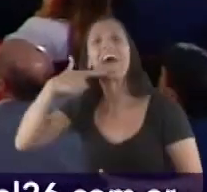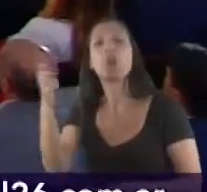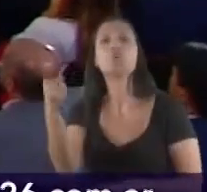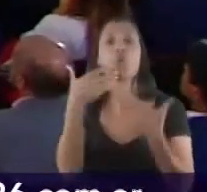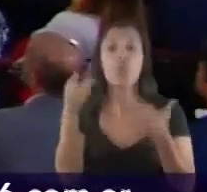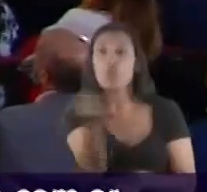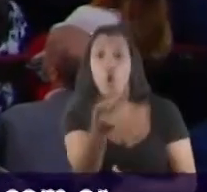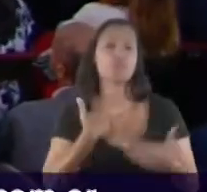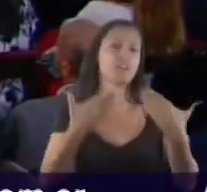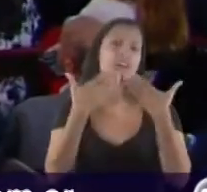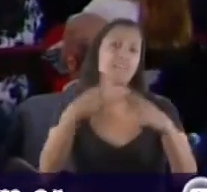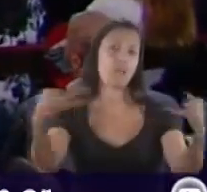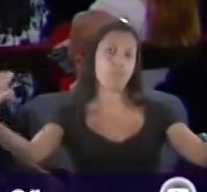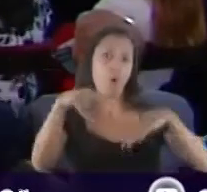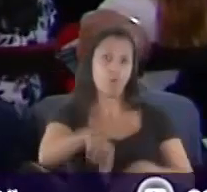dos por estar aquí.